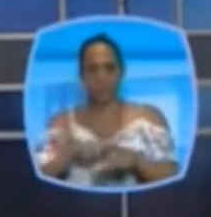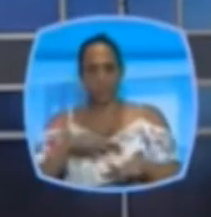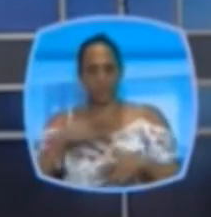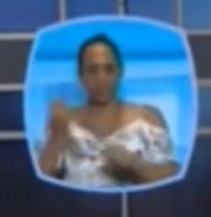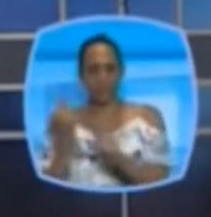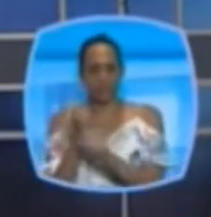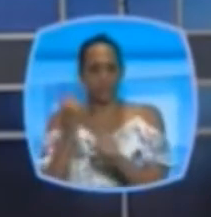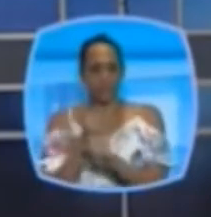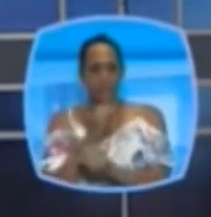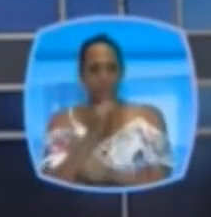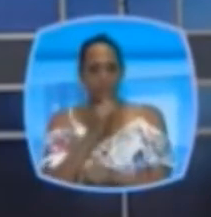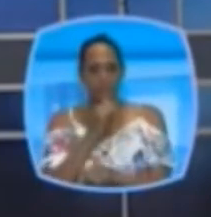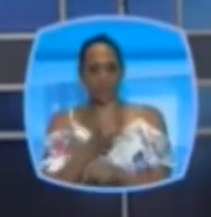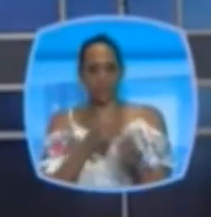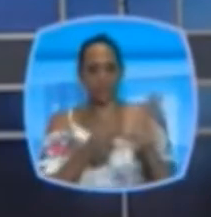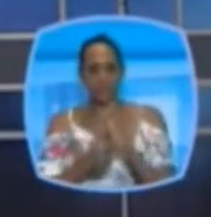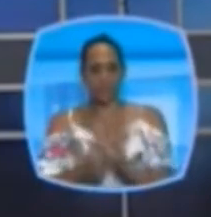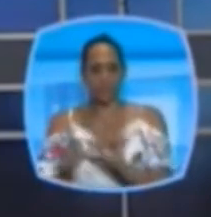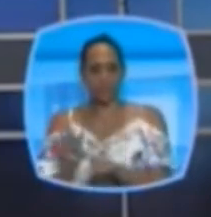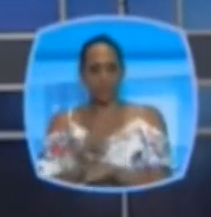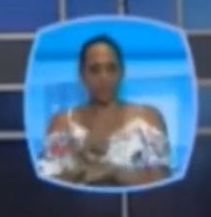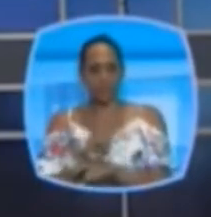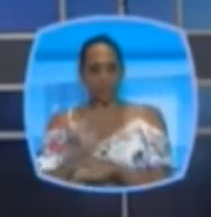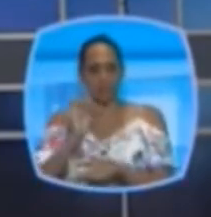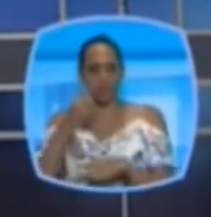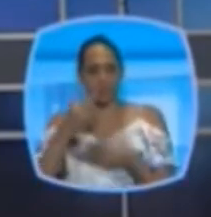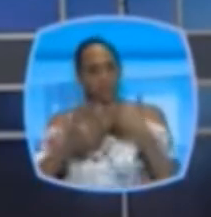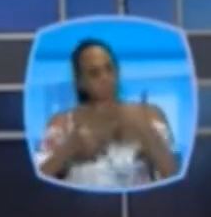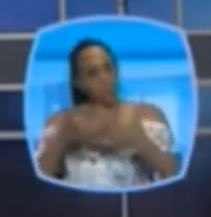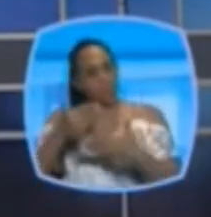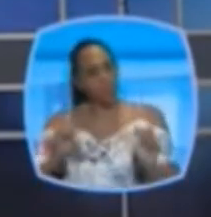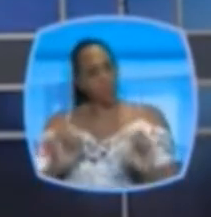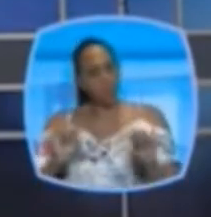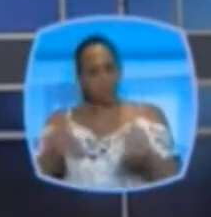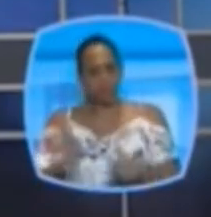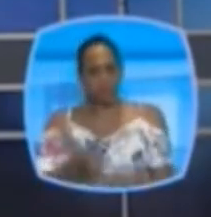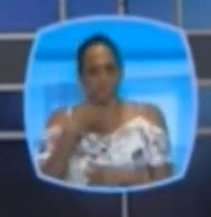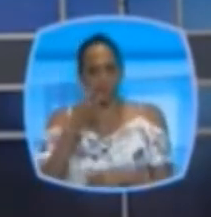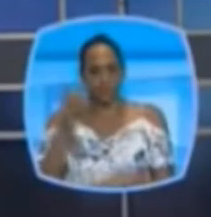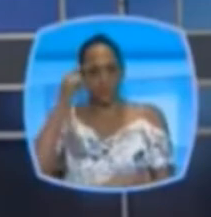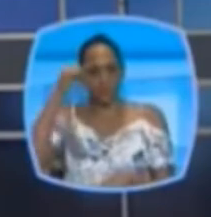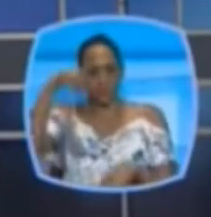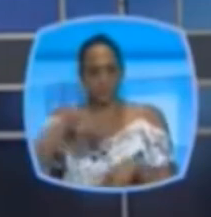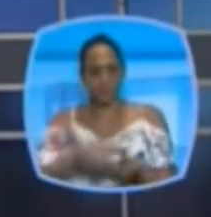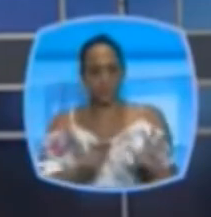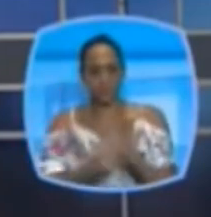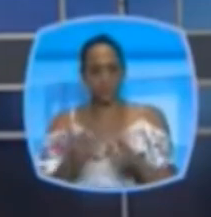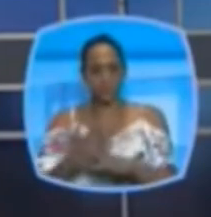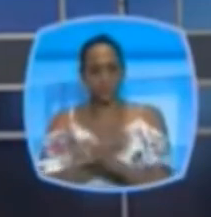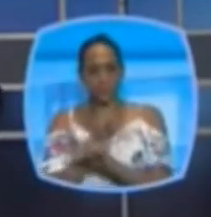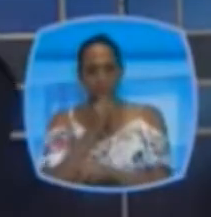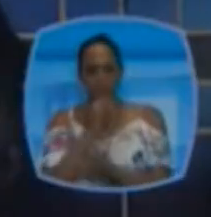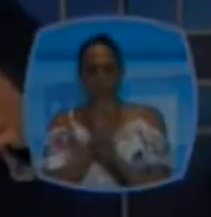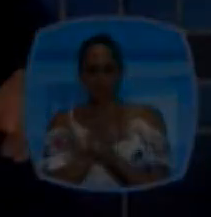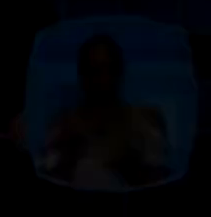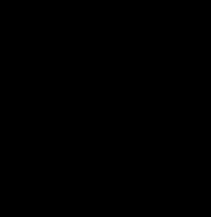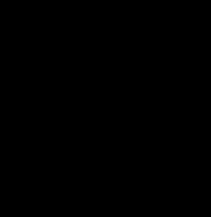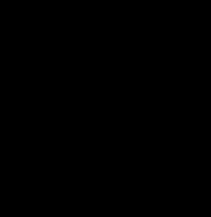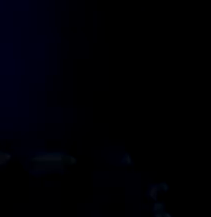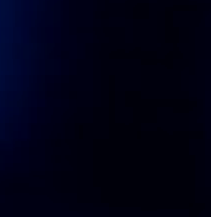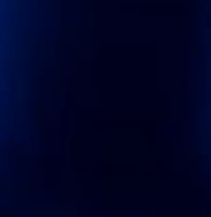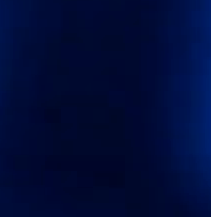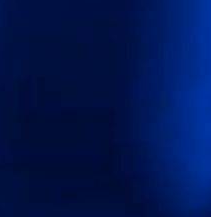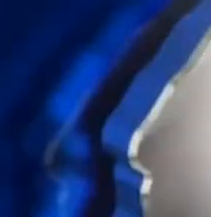actividades laborales. Se indicó que se están dando los primeros pasos para iniciar una cuarentena. Más adelante les ampliaremos esta